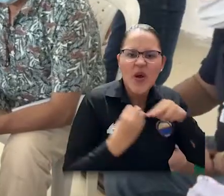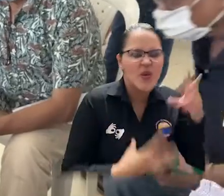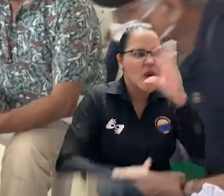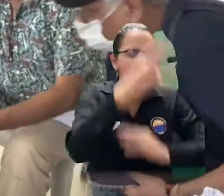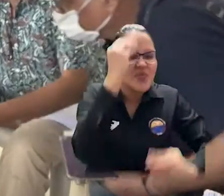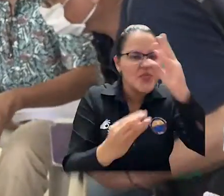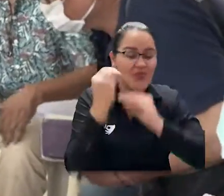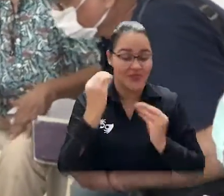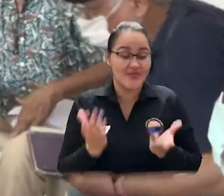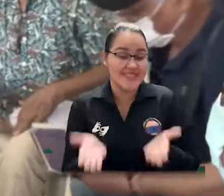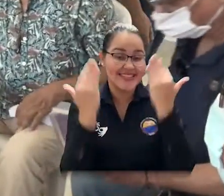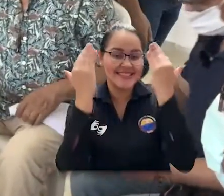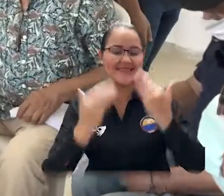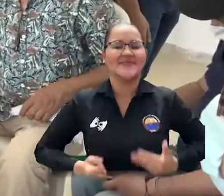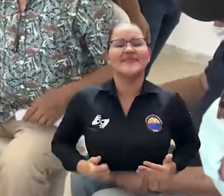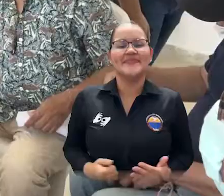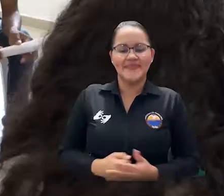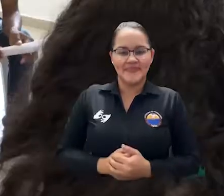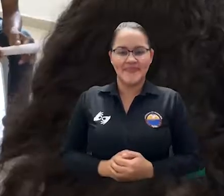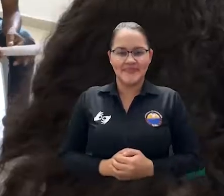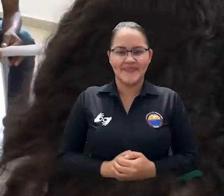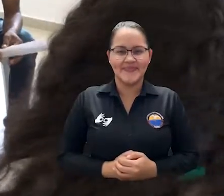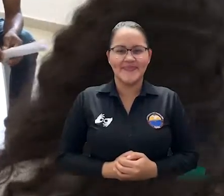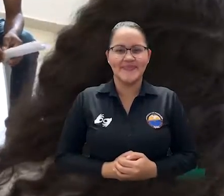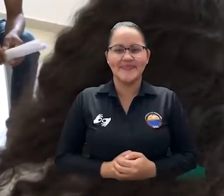materia educativa muchos espacios